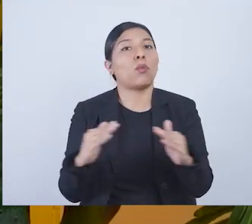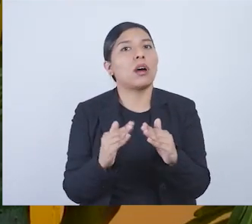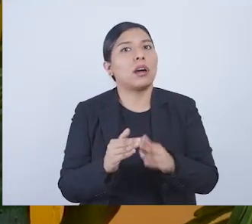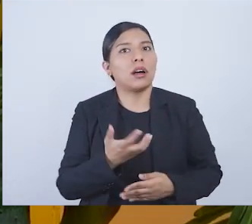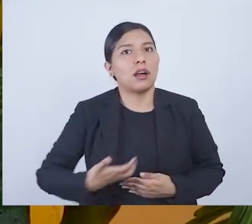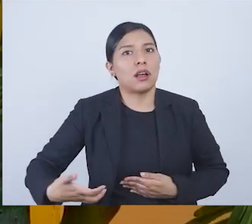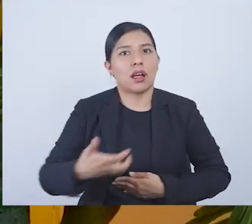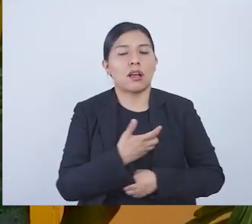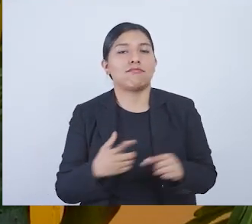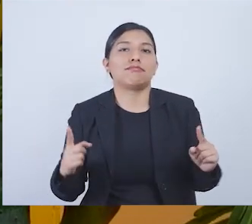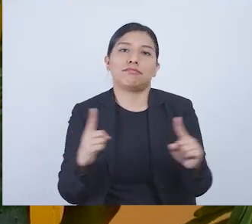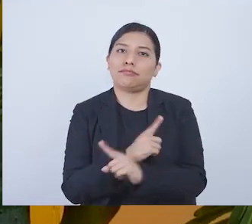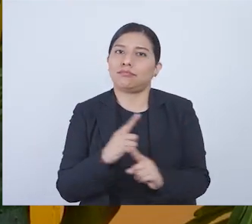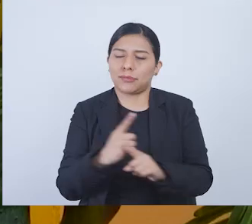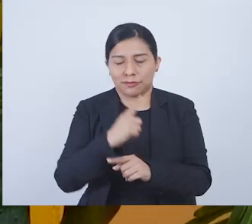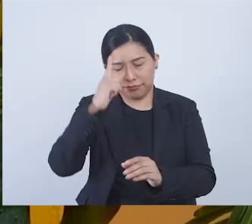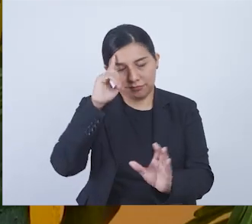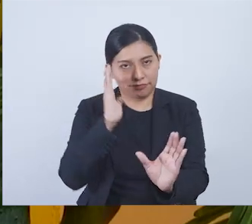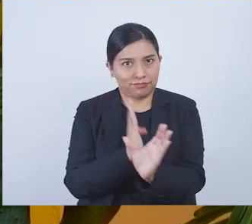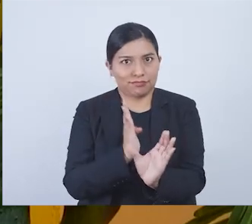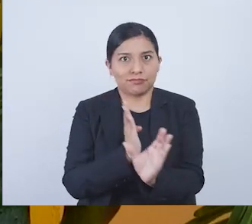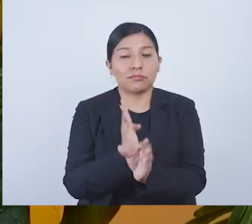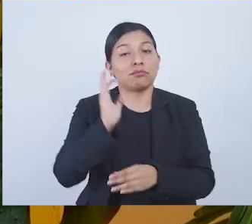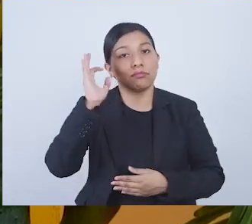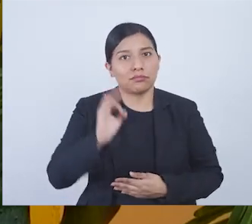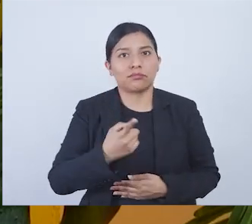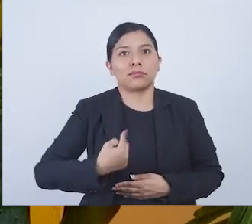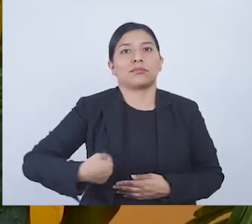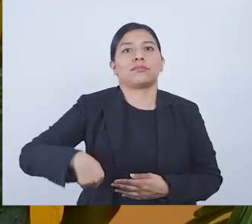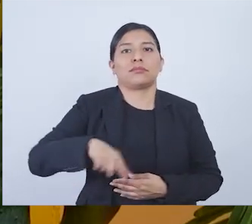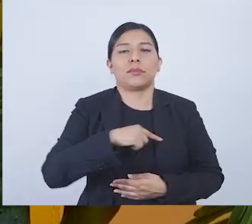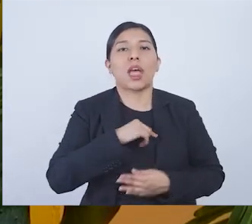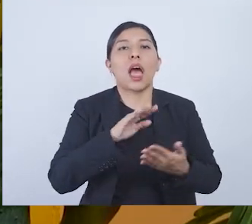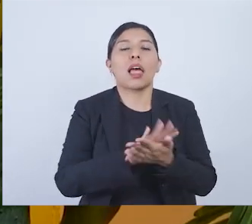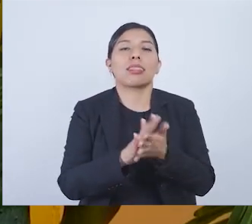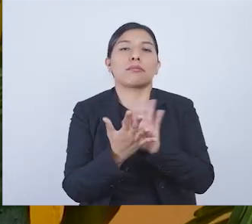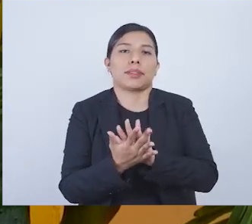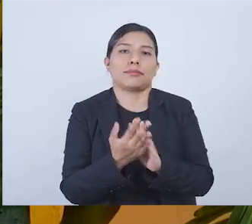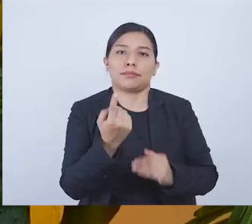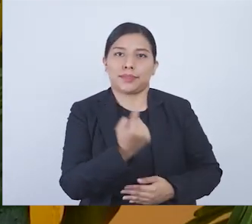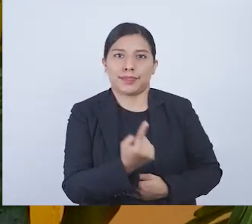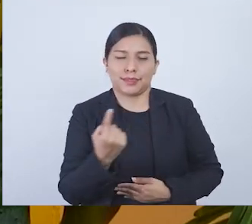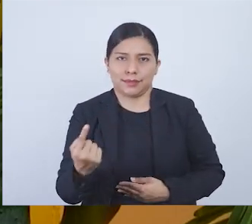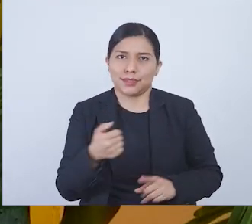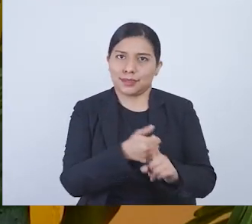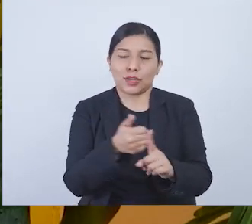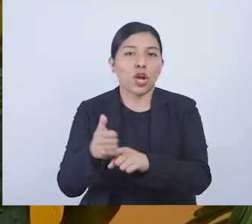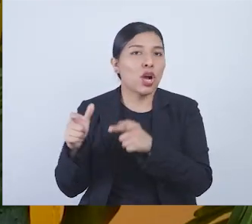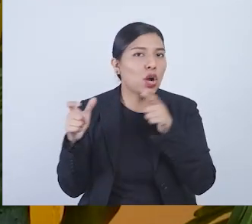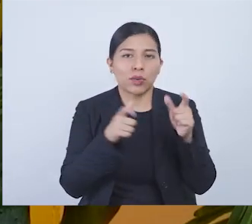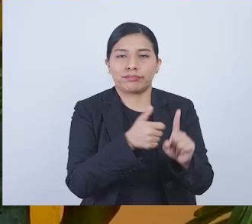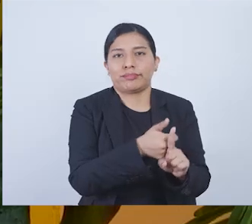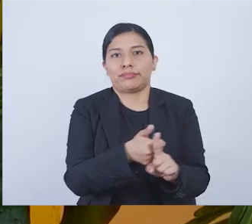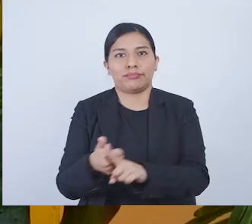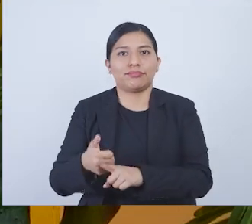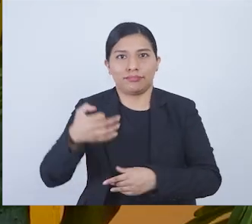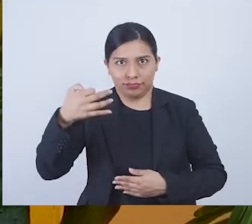cambiando físicamente, psicológicamente, y debemos adaptarnos como seres humanos a cada edad que vamos viviendo y las